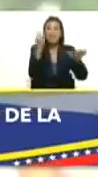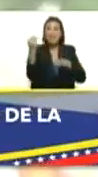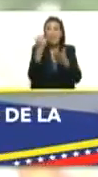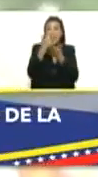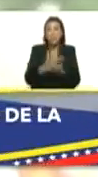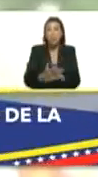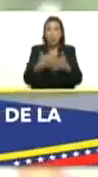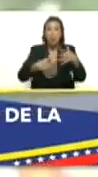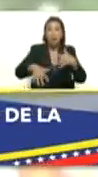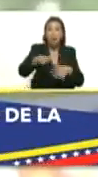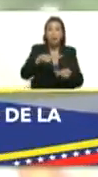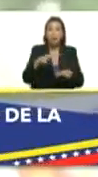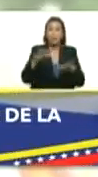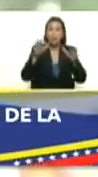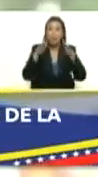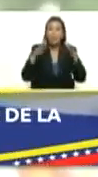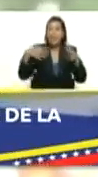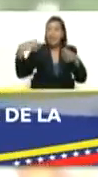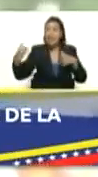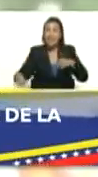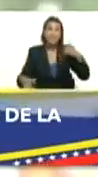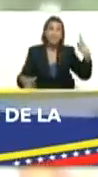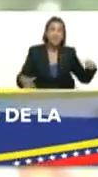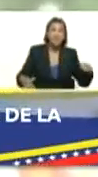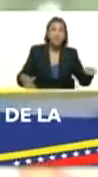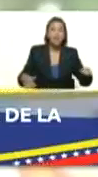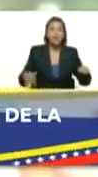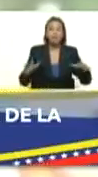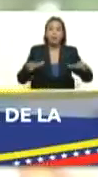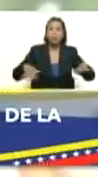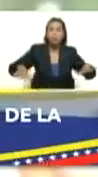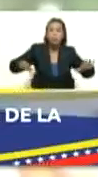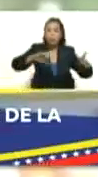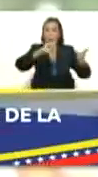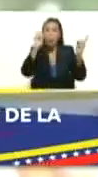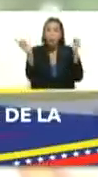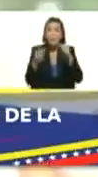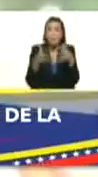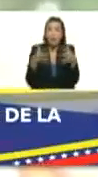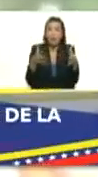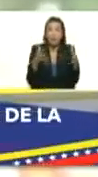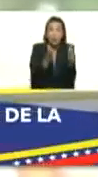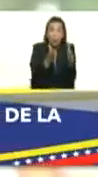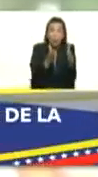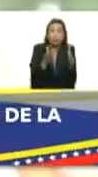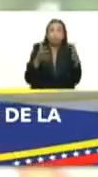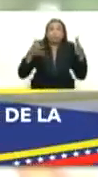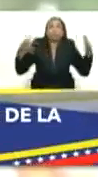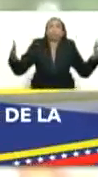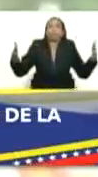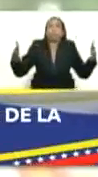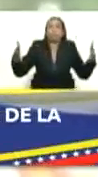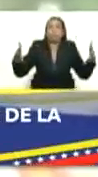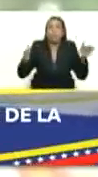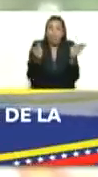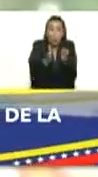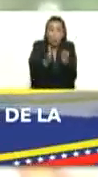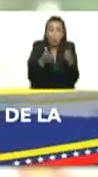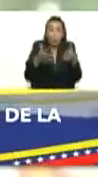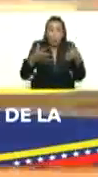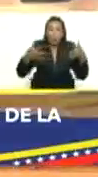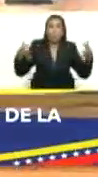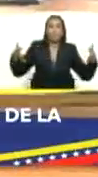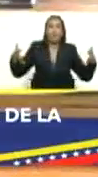toneladas entre la proa y la popa, lo convirtió en un barco que aumentó de 4 nudos a 8 nudos. El propio Miranda. El